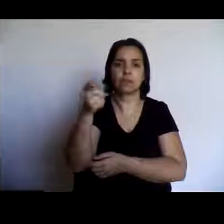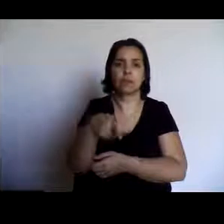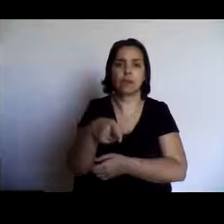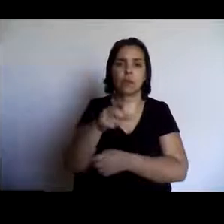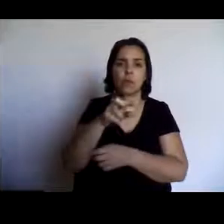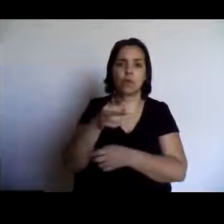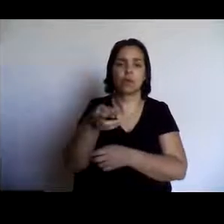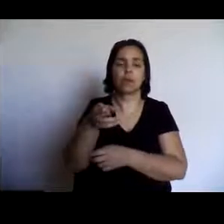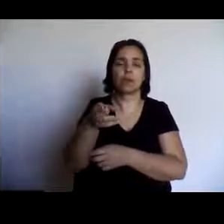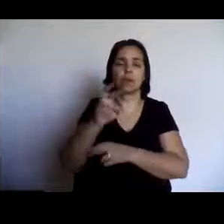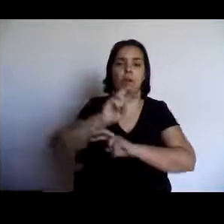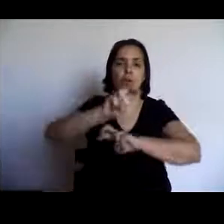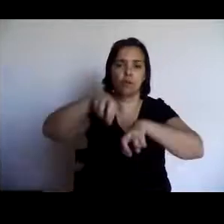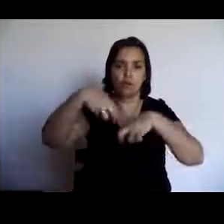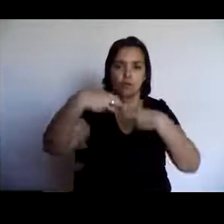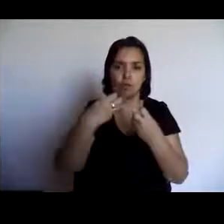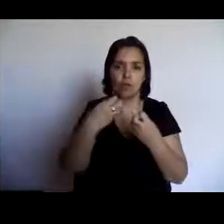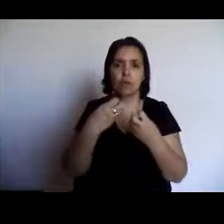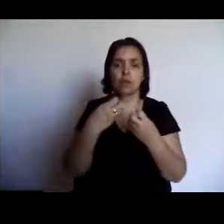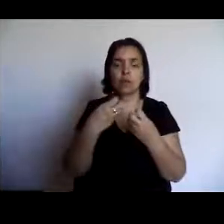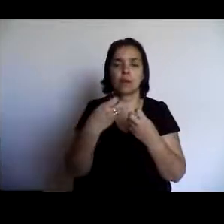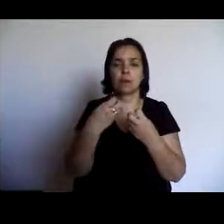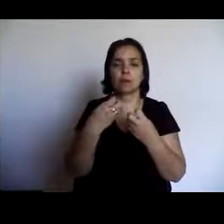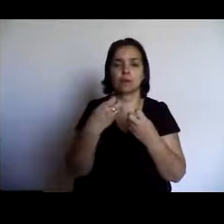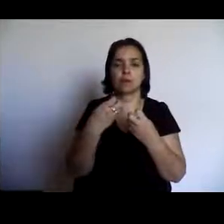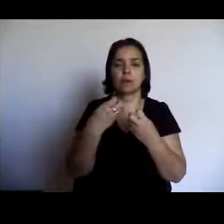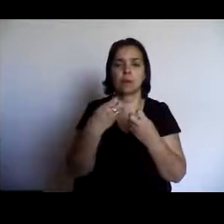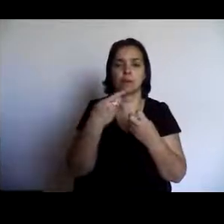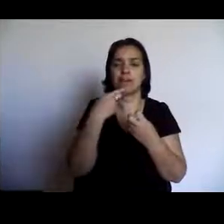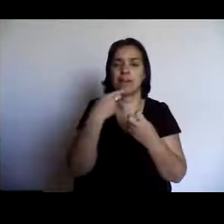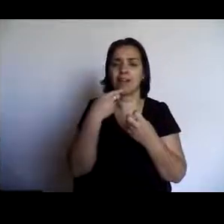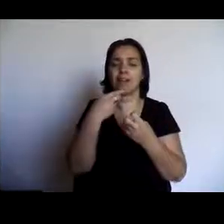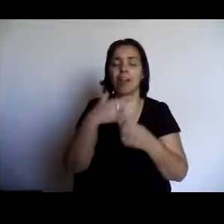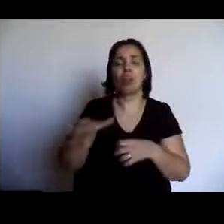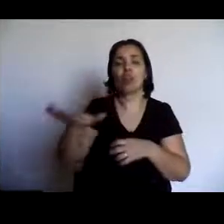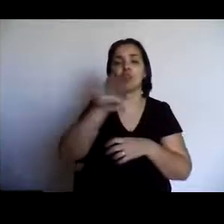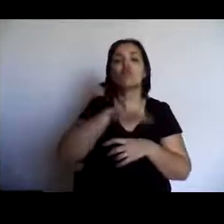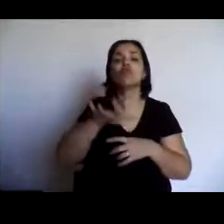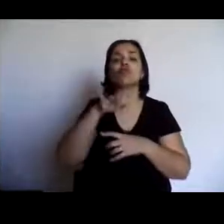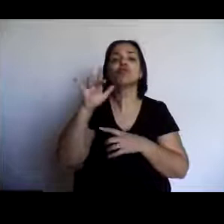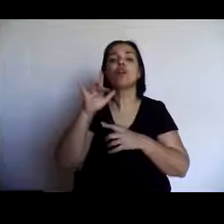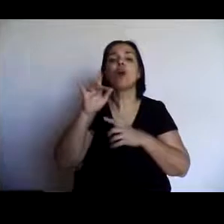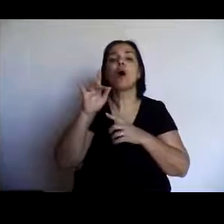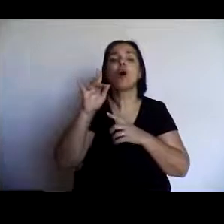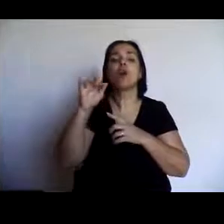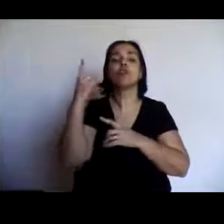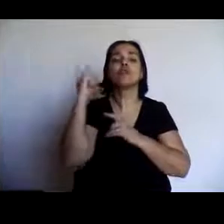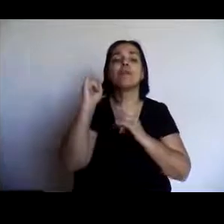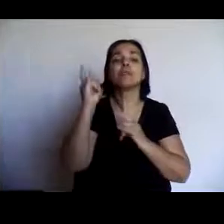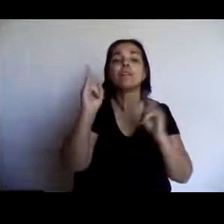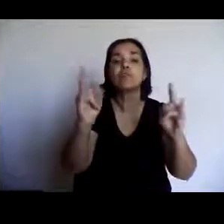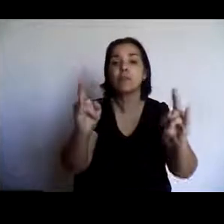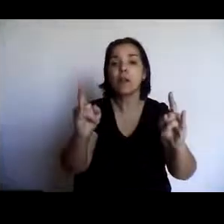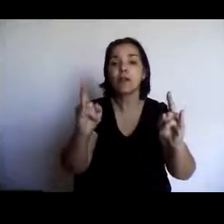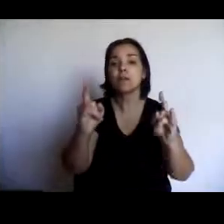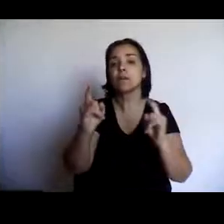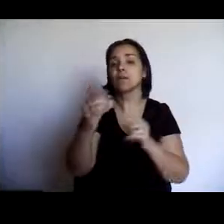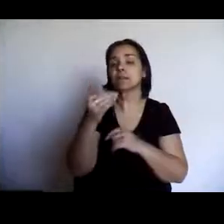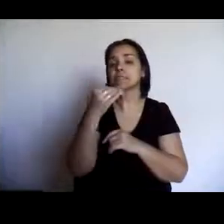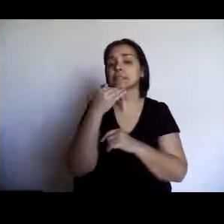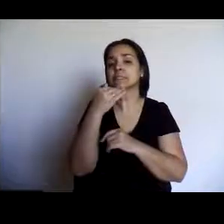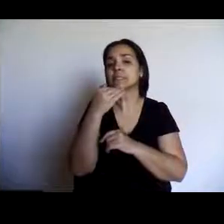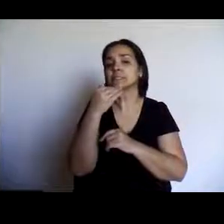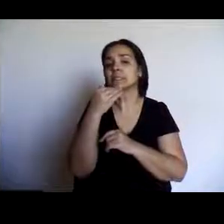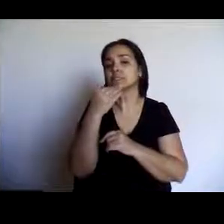de determinados espacios naturales que de otra forma, pues, si me permitís la